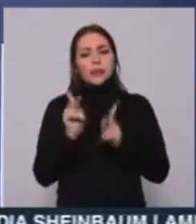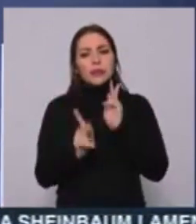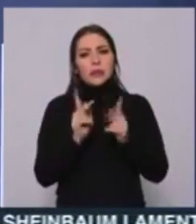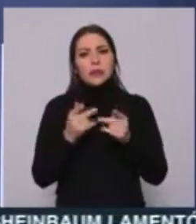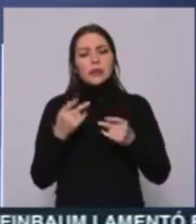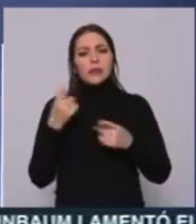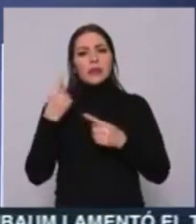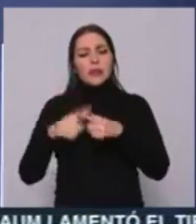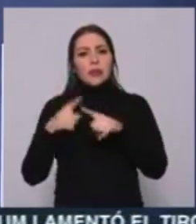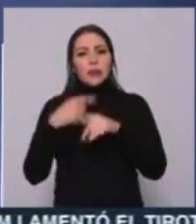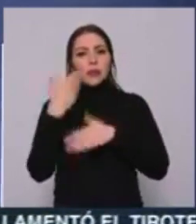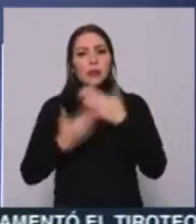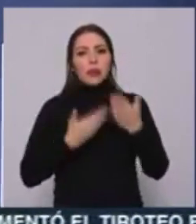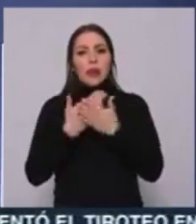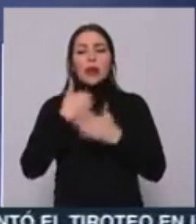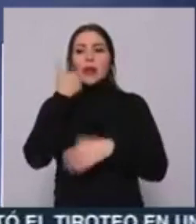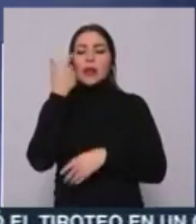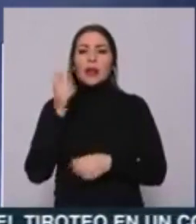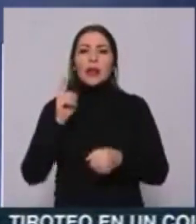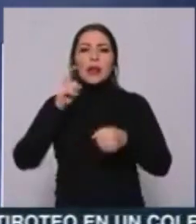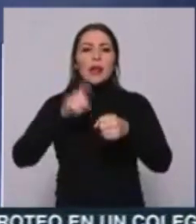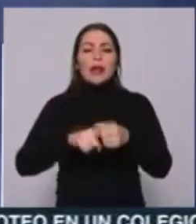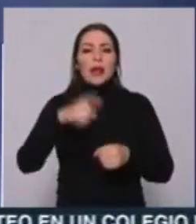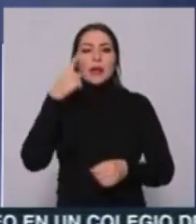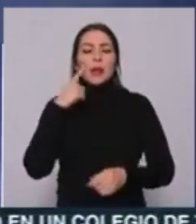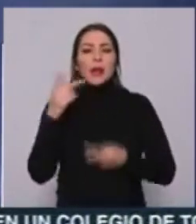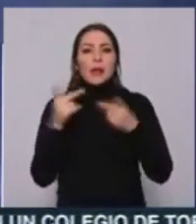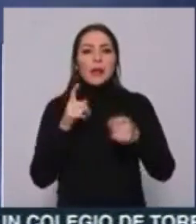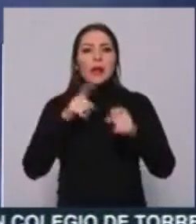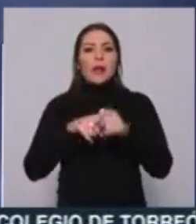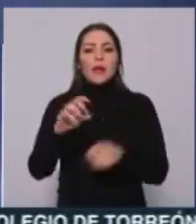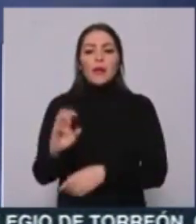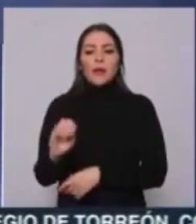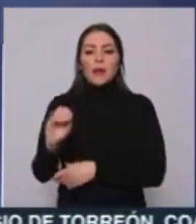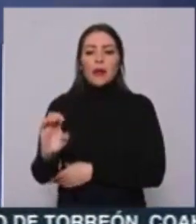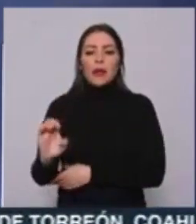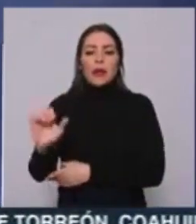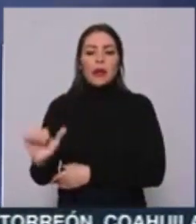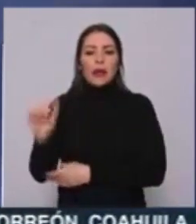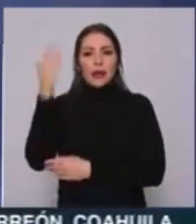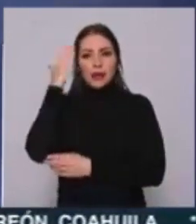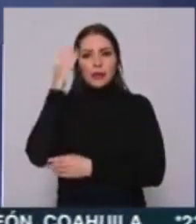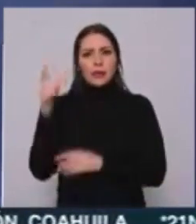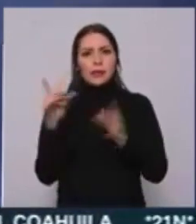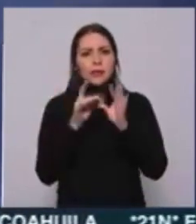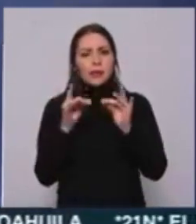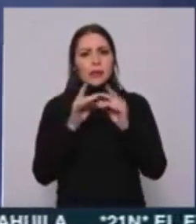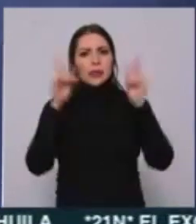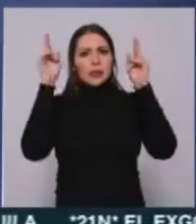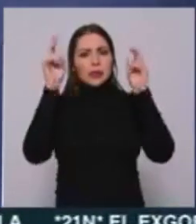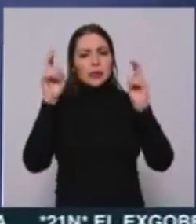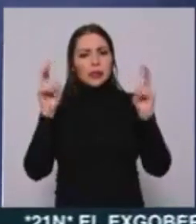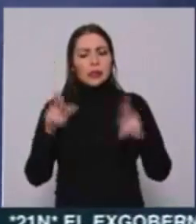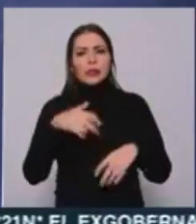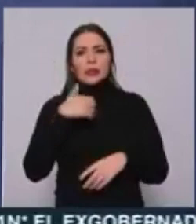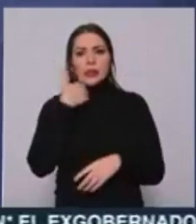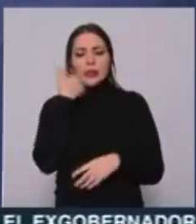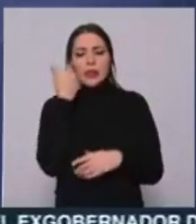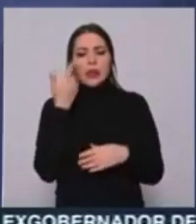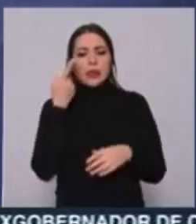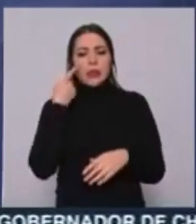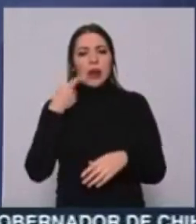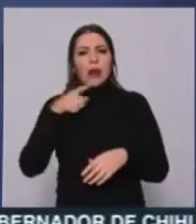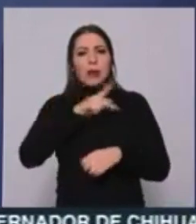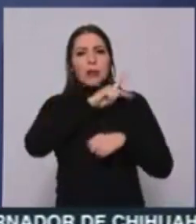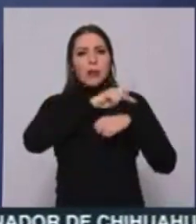que se postula a la Secretaría General de la Organización de Estados Americanos. En su agenda, mire, destaca el fortalecimiento de la unidad entre los países de